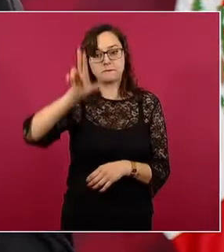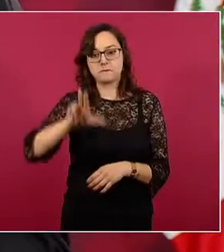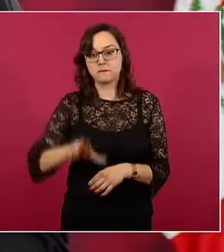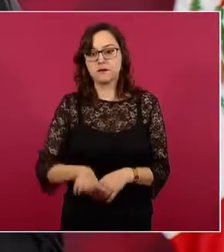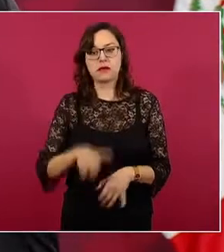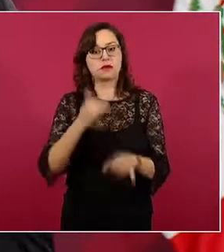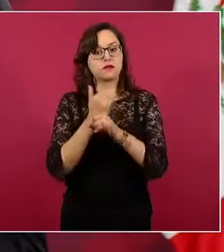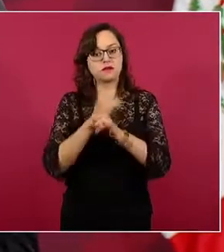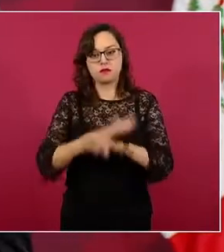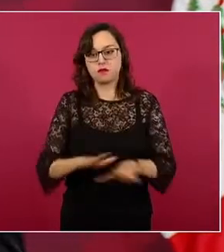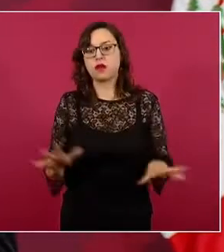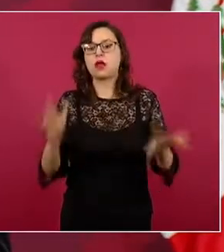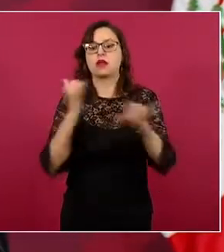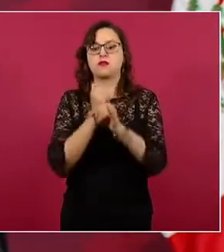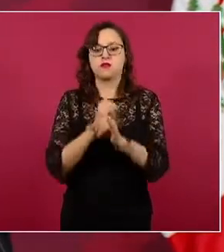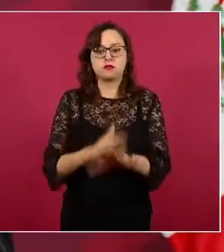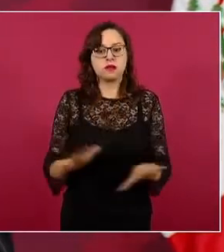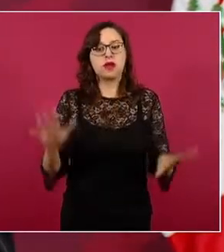porque